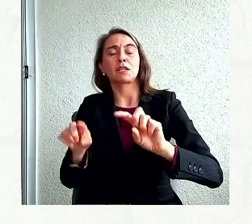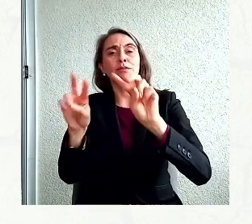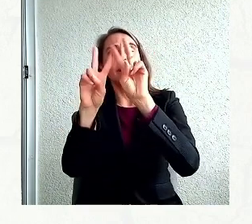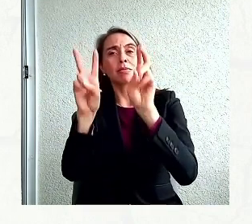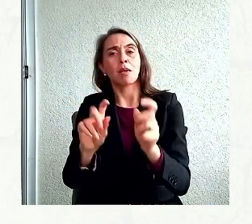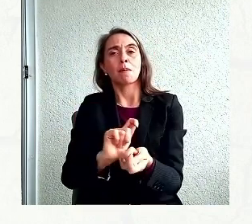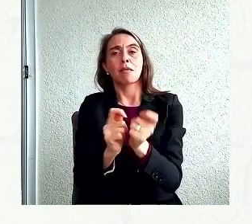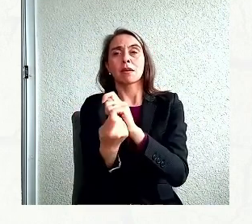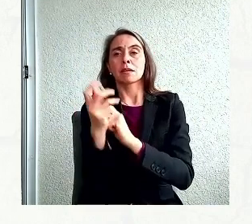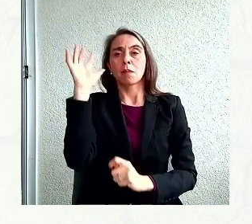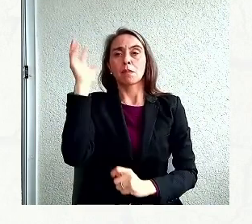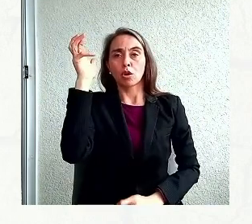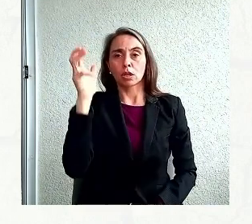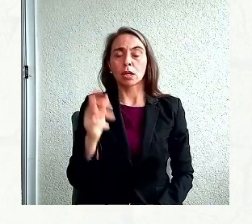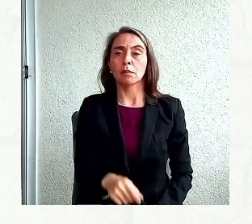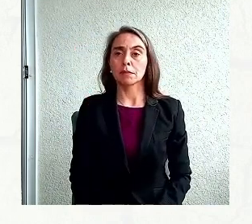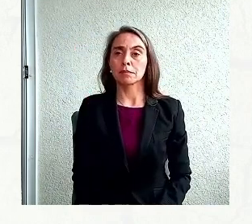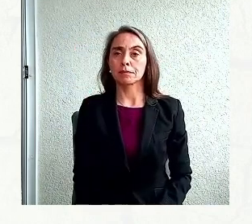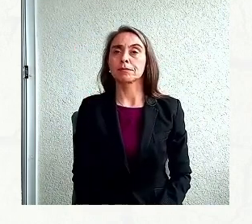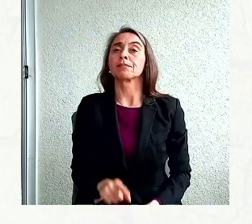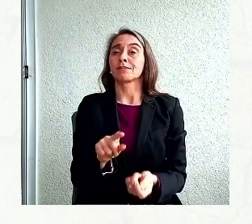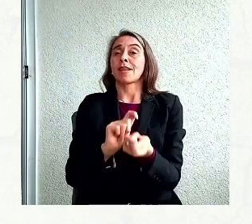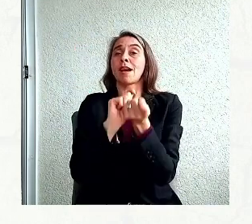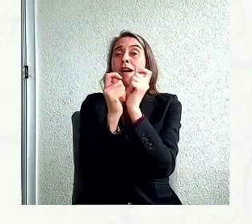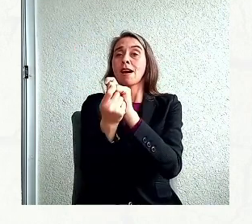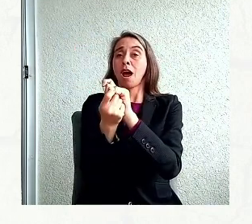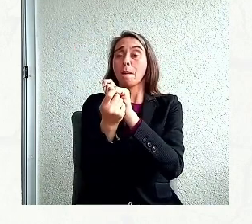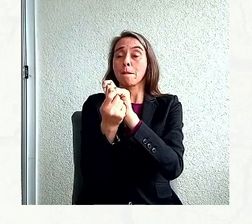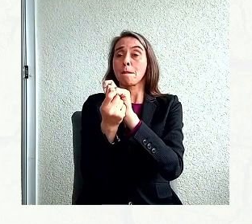El cambio climático